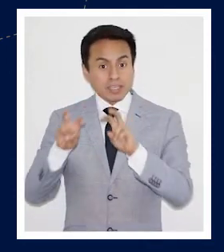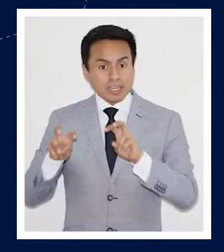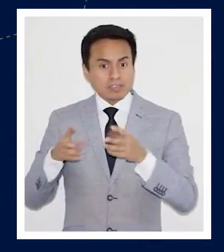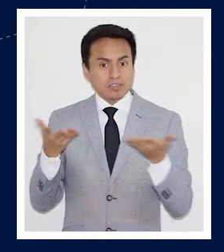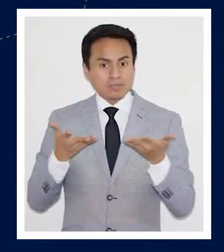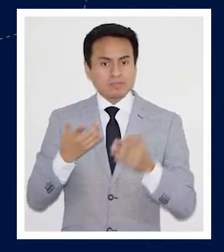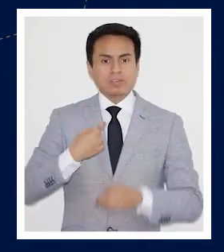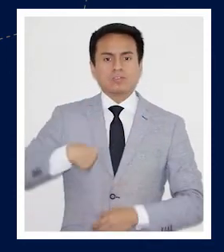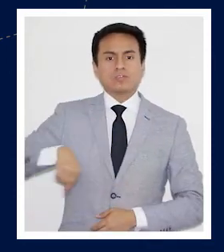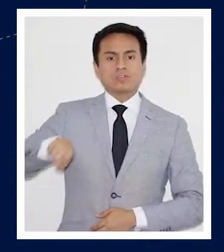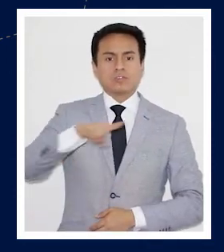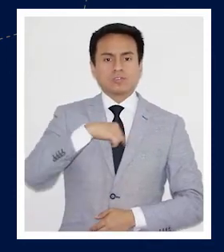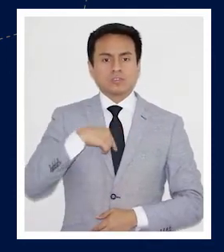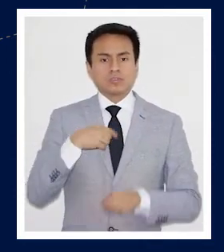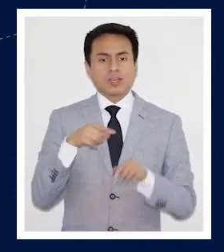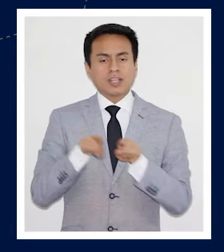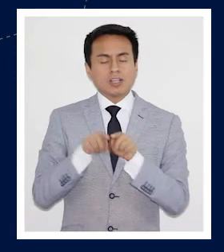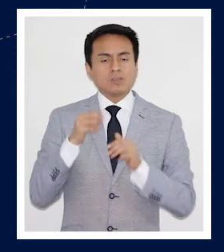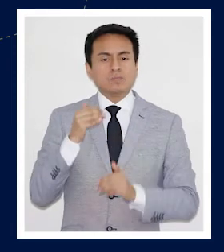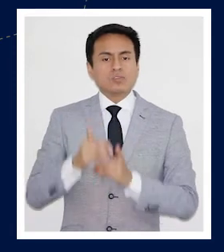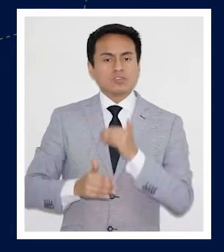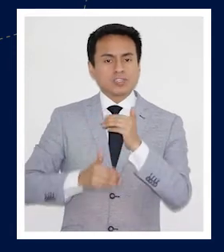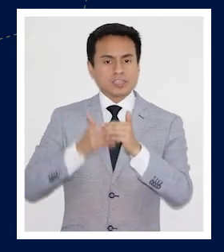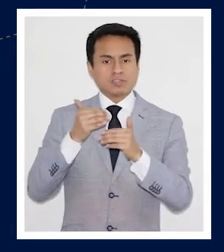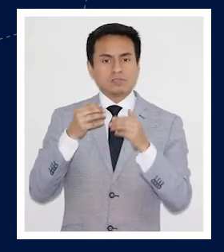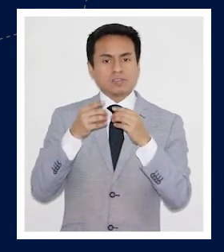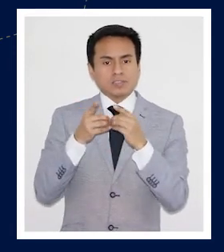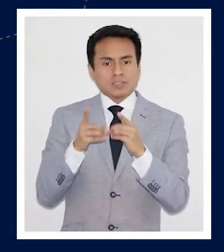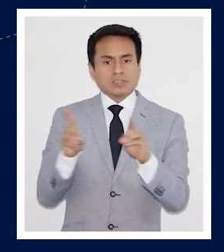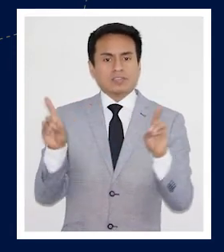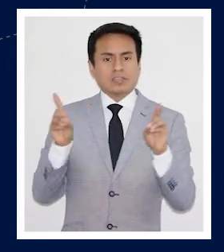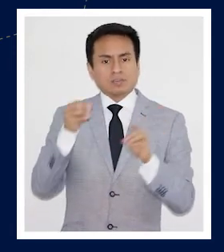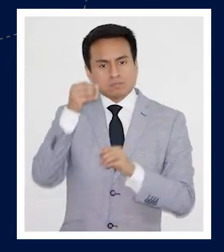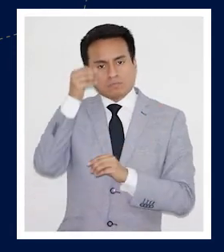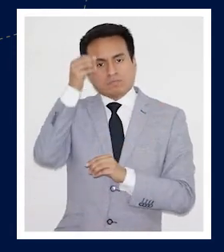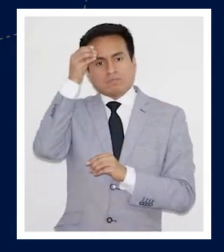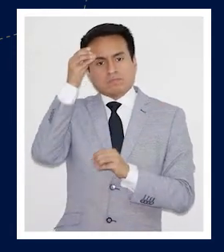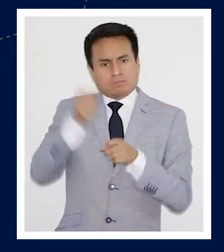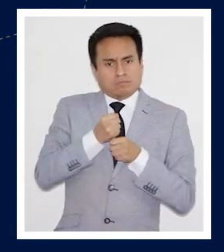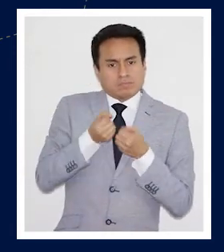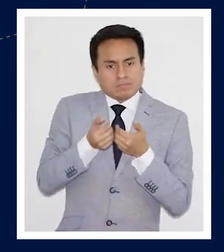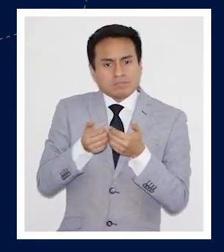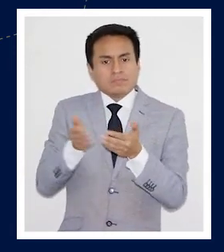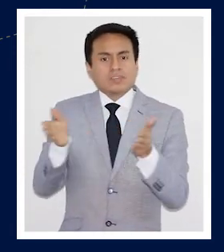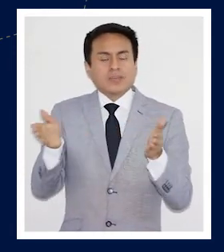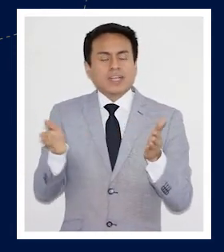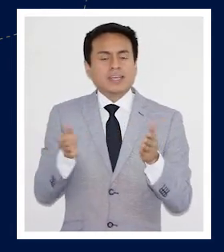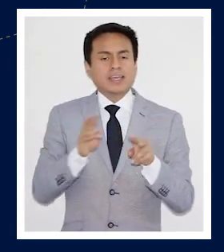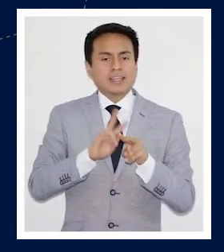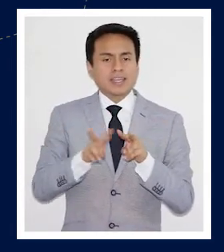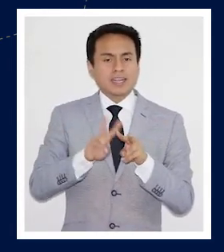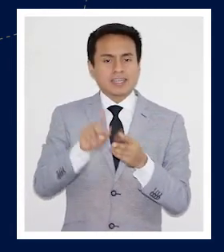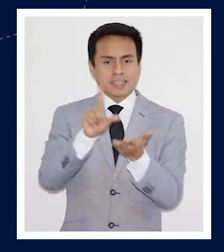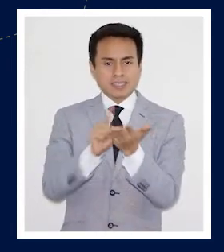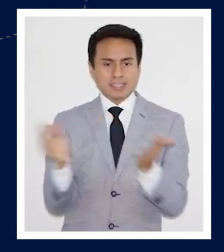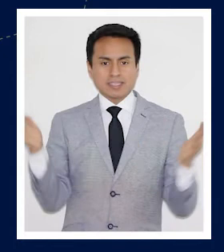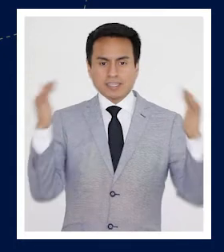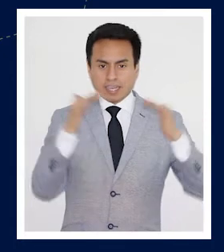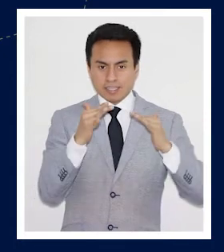En investigación, nosotros estamos en un proceso de democratizar el conocimiento y